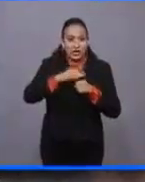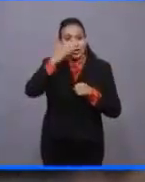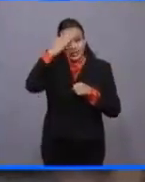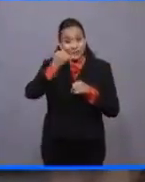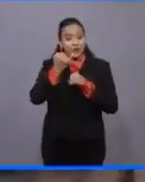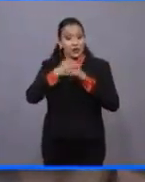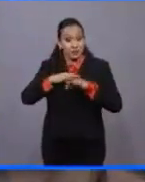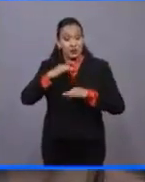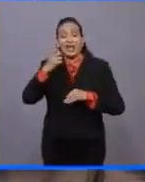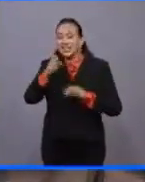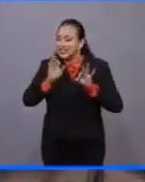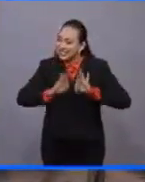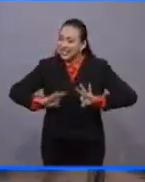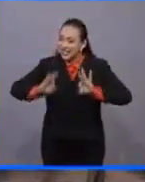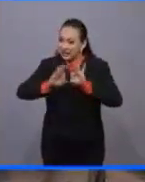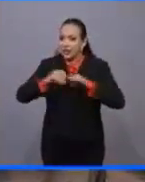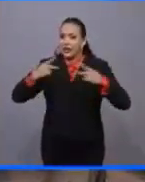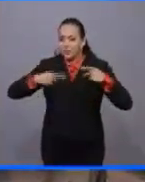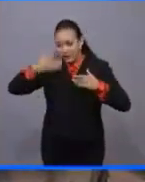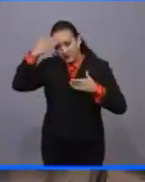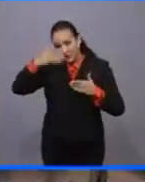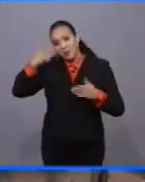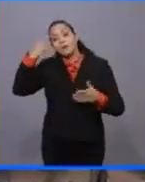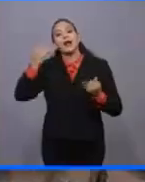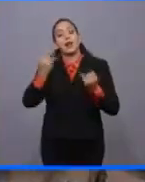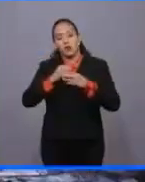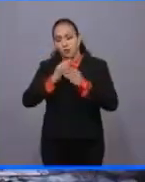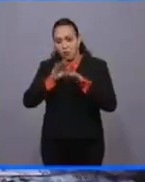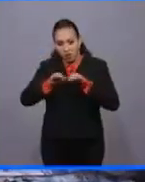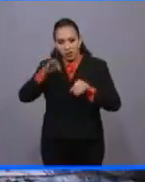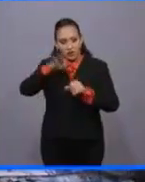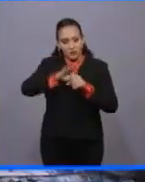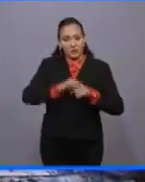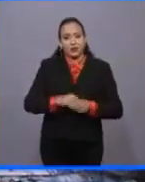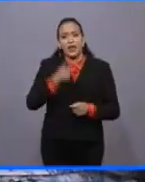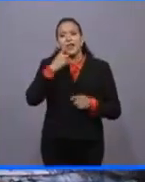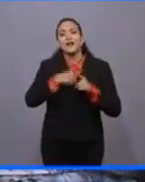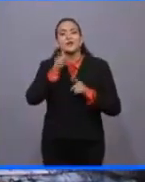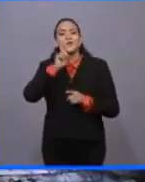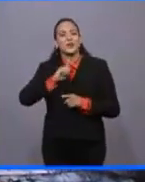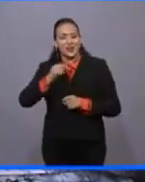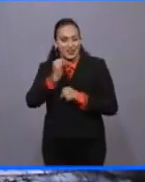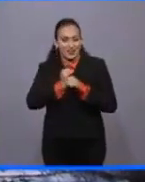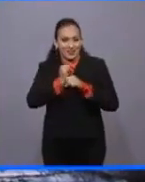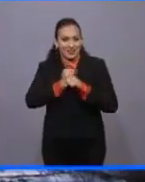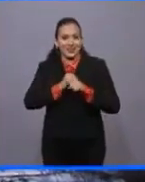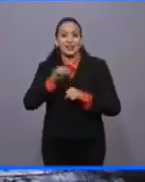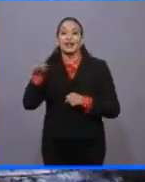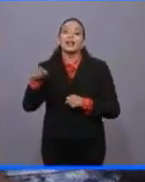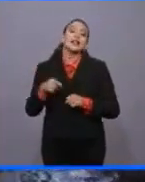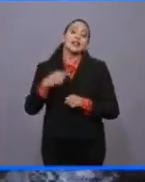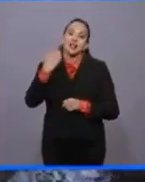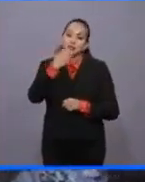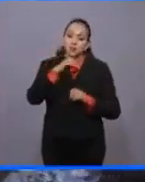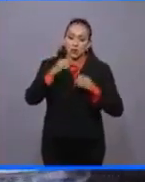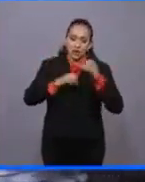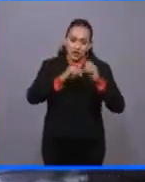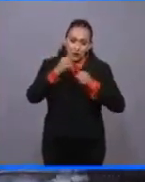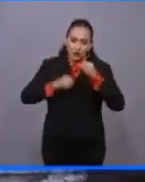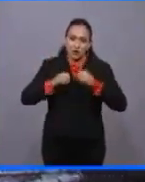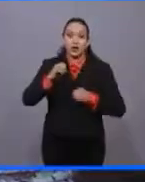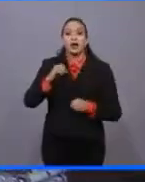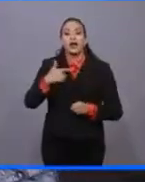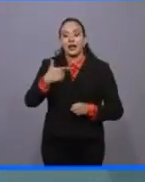es esencial para fortalecer la democracia, consideró la investigadora de la Escuela Judicial Electoral, Gabriela